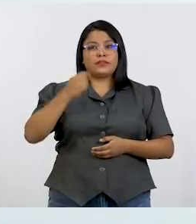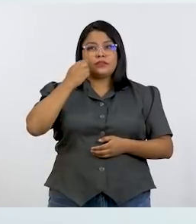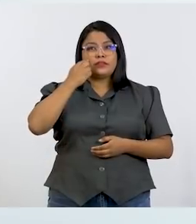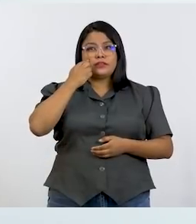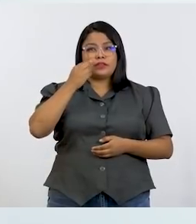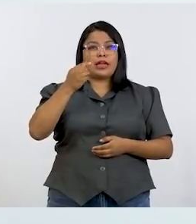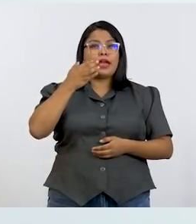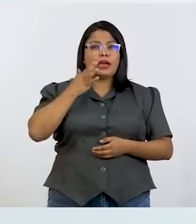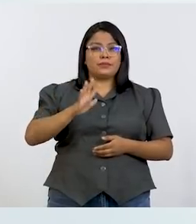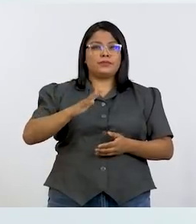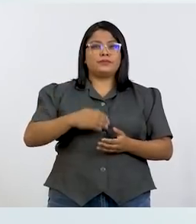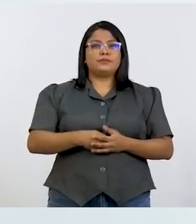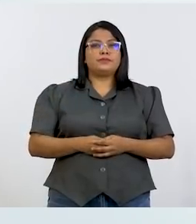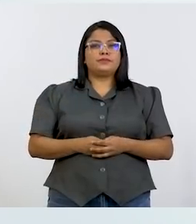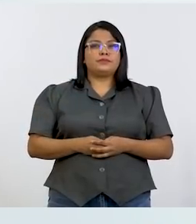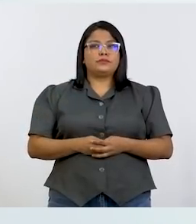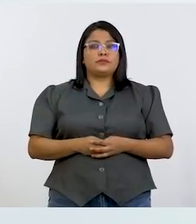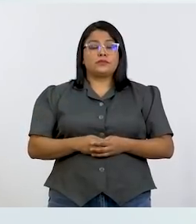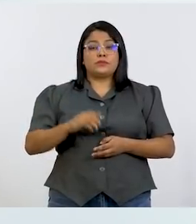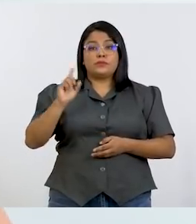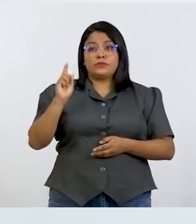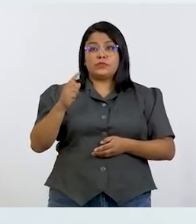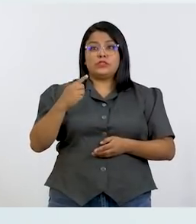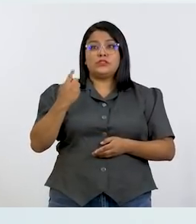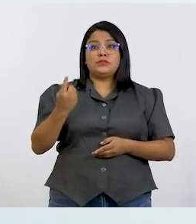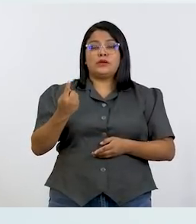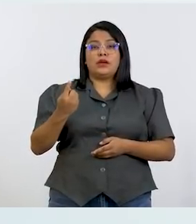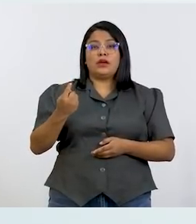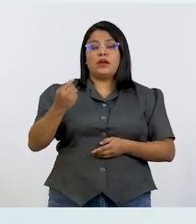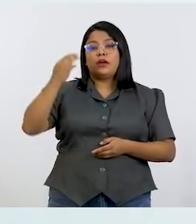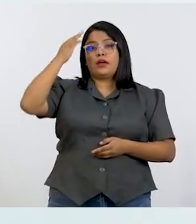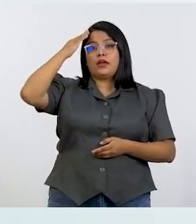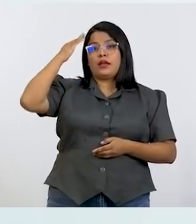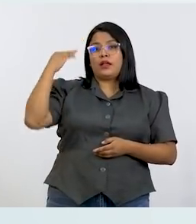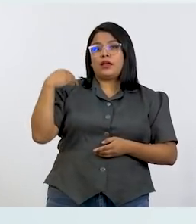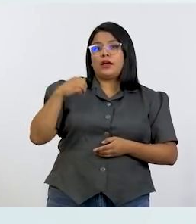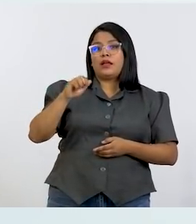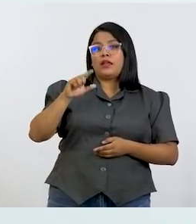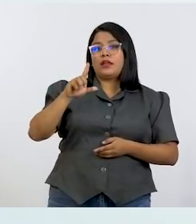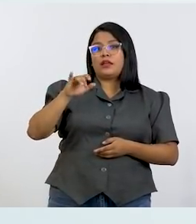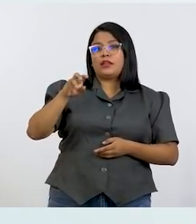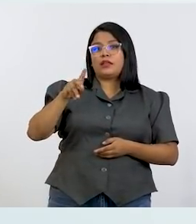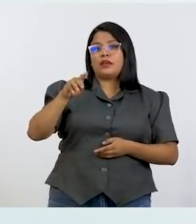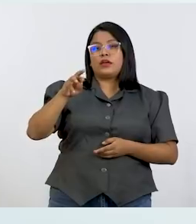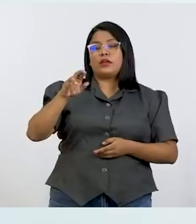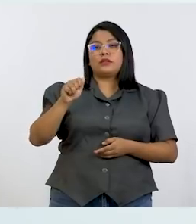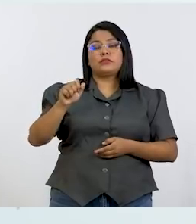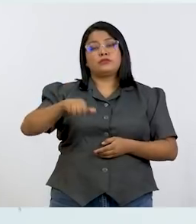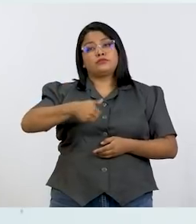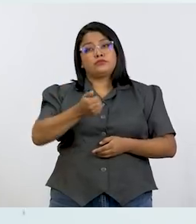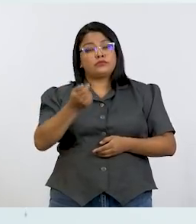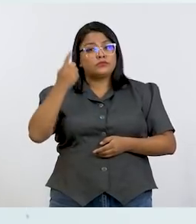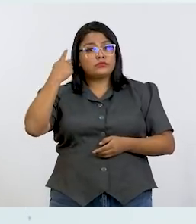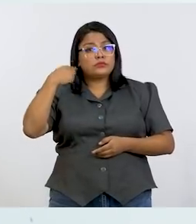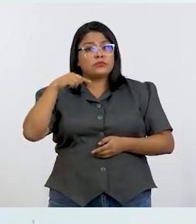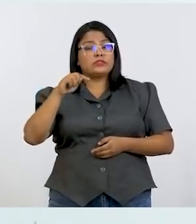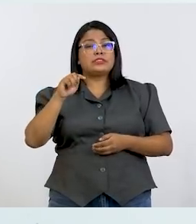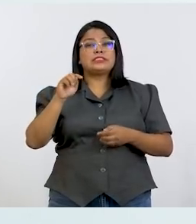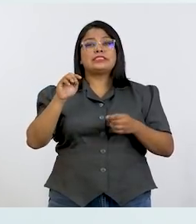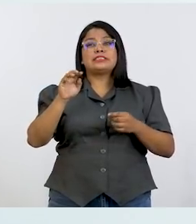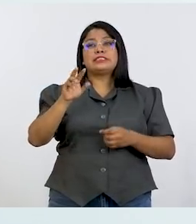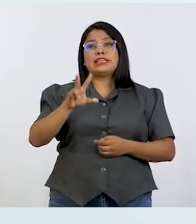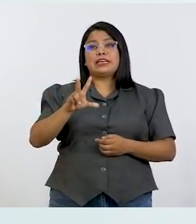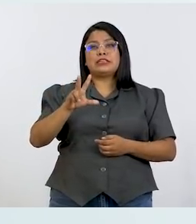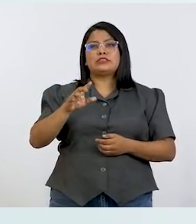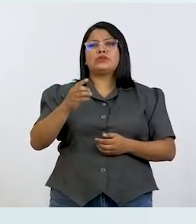Veamos estos ejemplos. Primero, Alejandra tiene 6 dulces y Eric tiene 3. ¿Cuántos